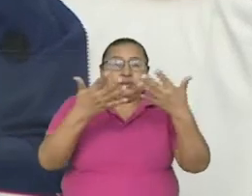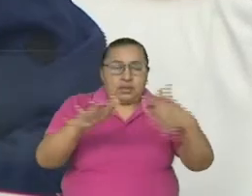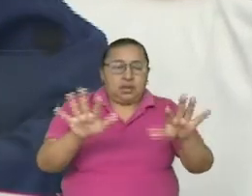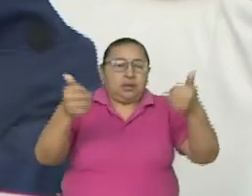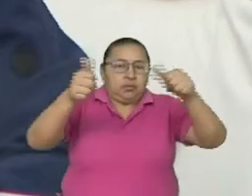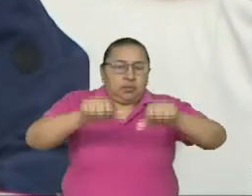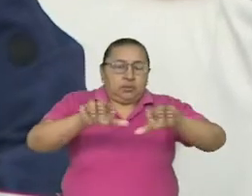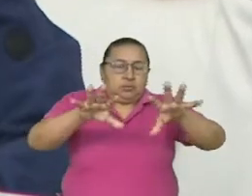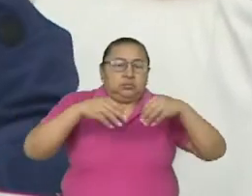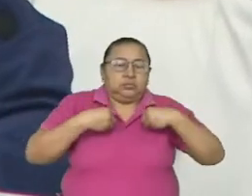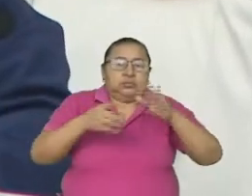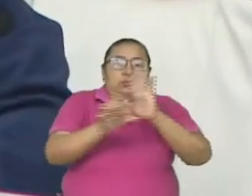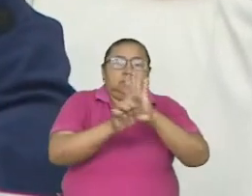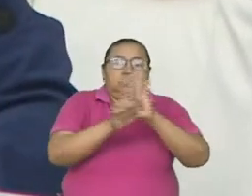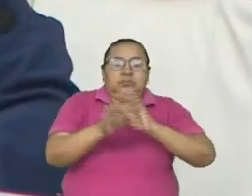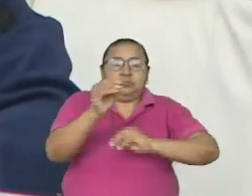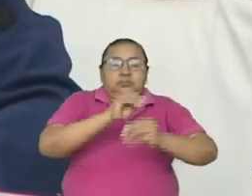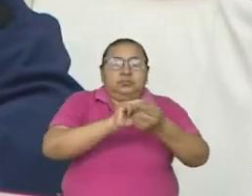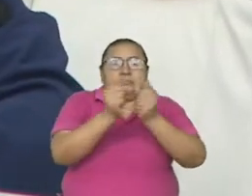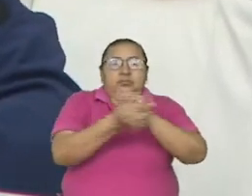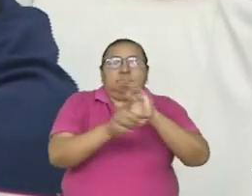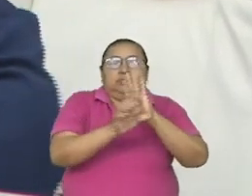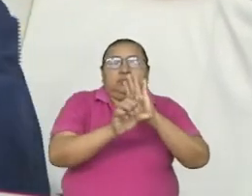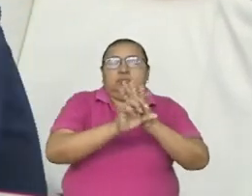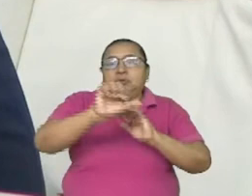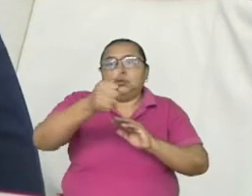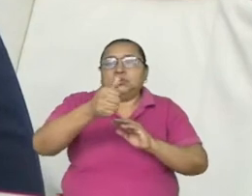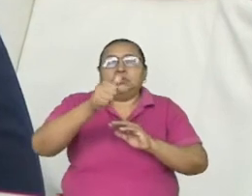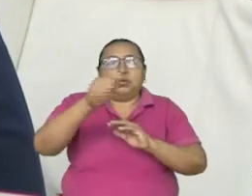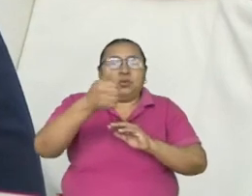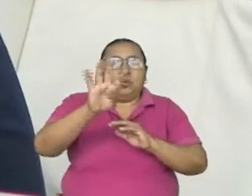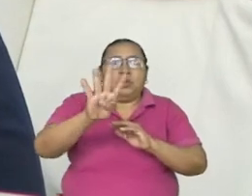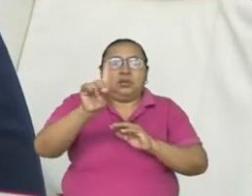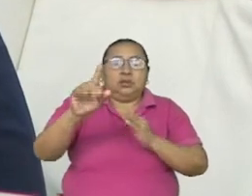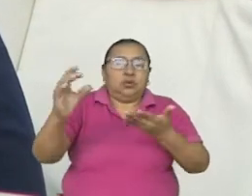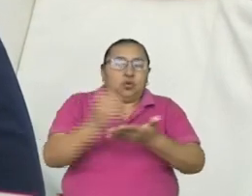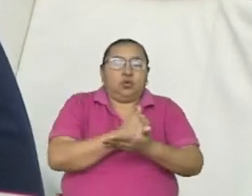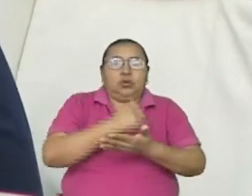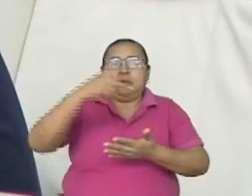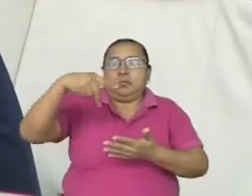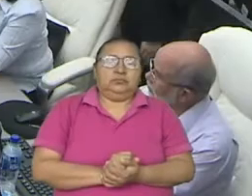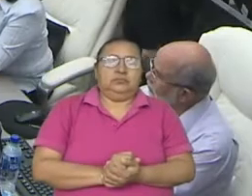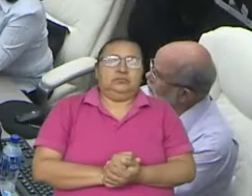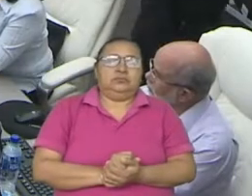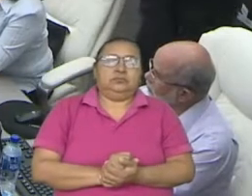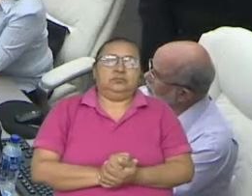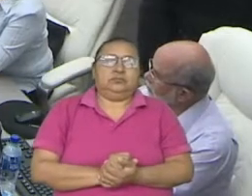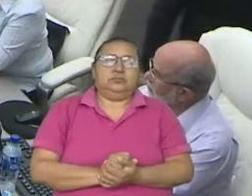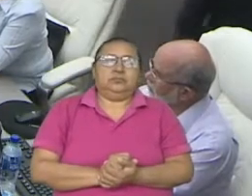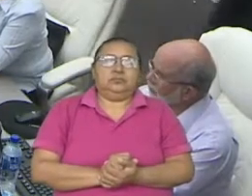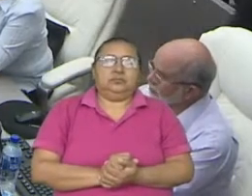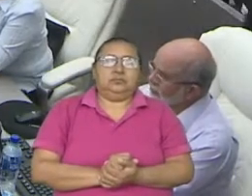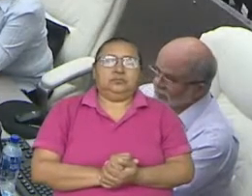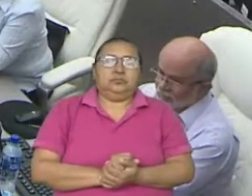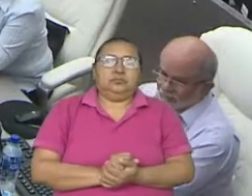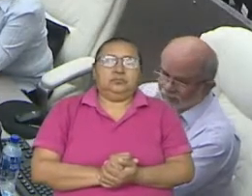se aprueba la ley de reforma la ley 641 del Código Penal así el presidente de la